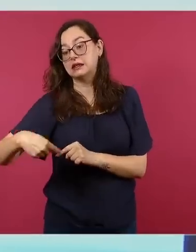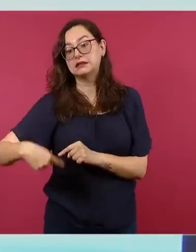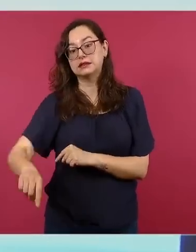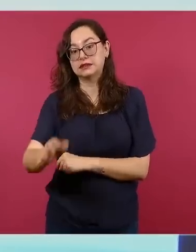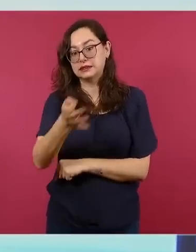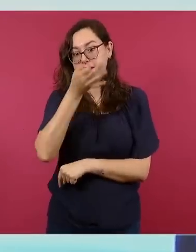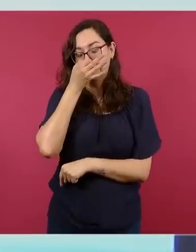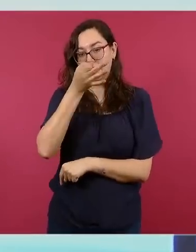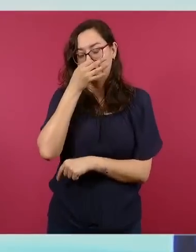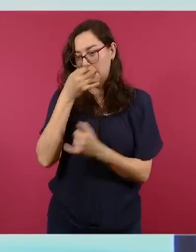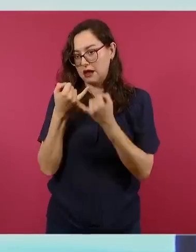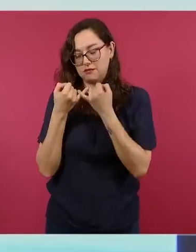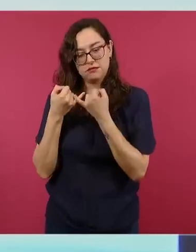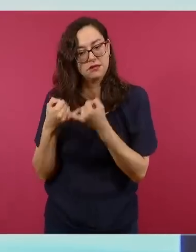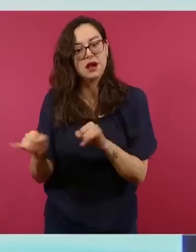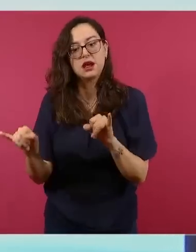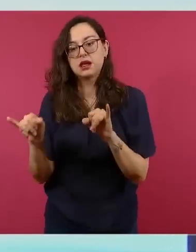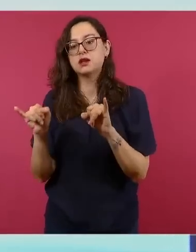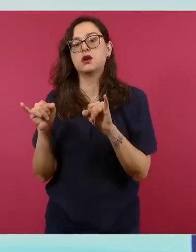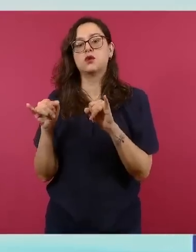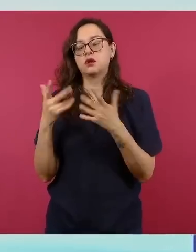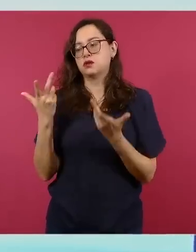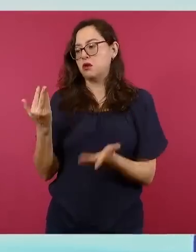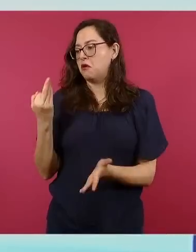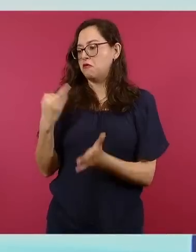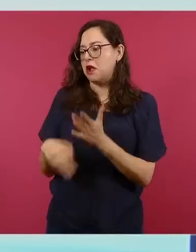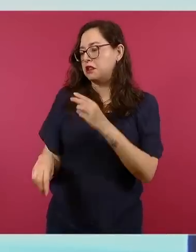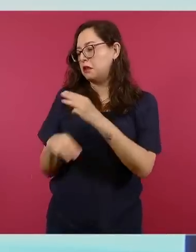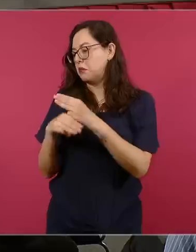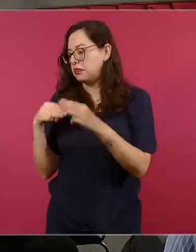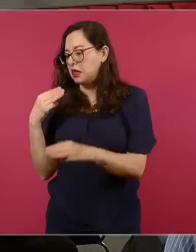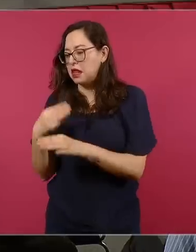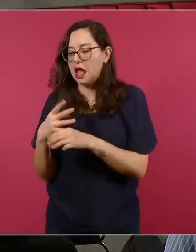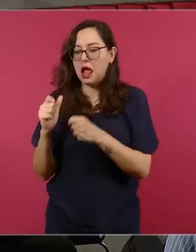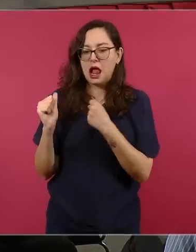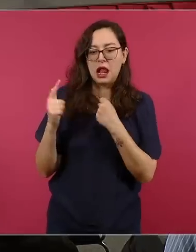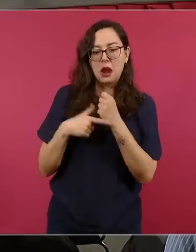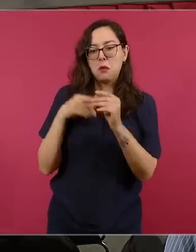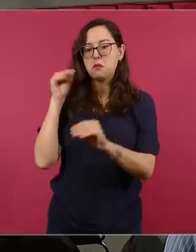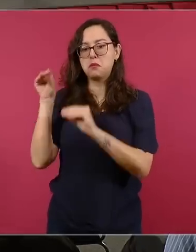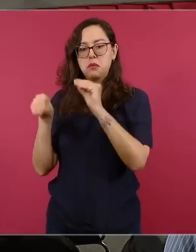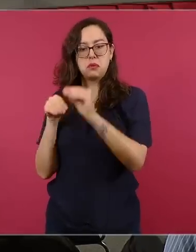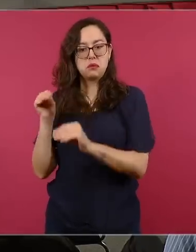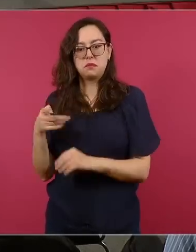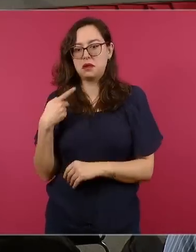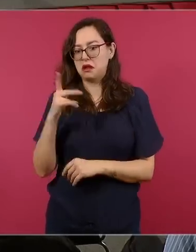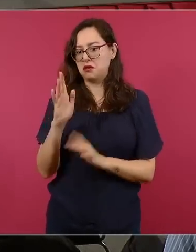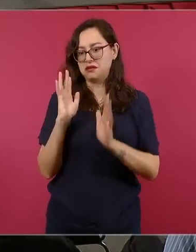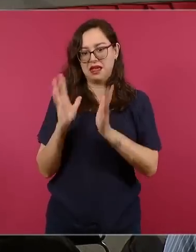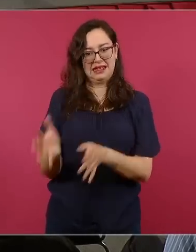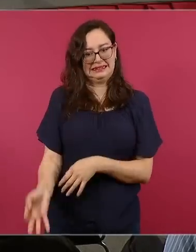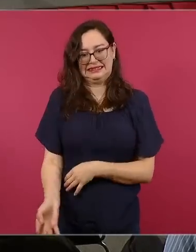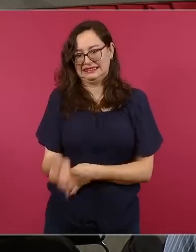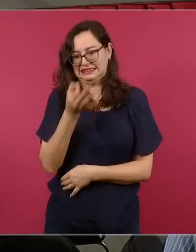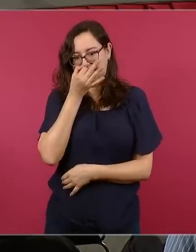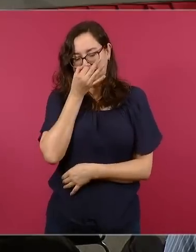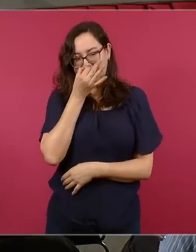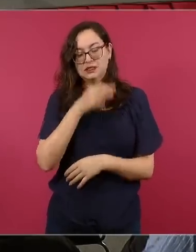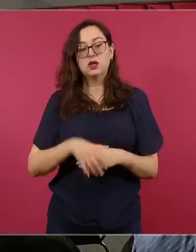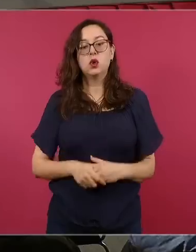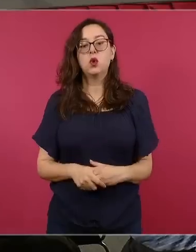muchos de ellos ya están en etapa de simplemente equipamiento o de algunas pruebas. Finalmente, de manera muy